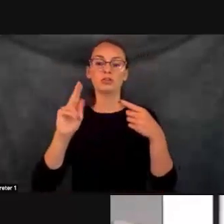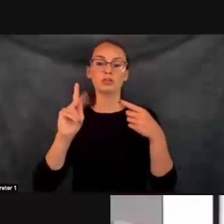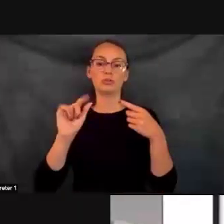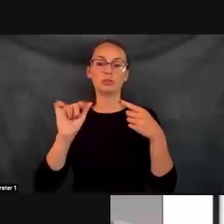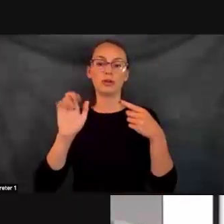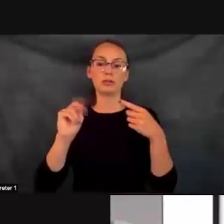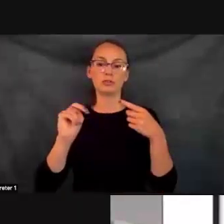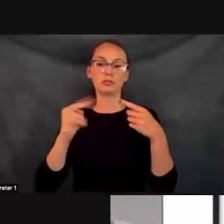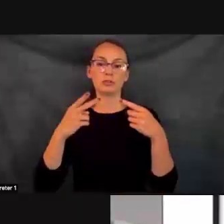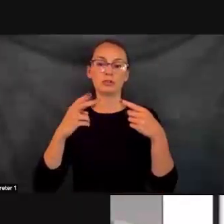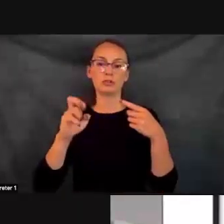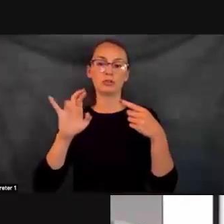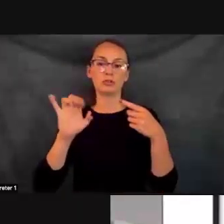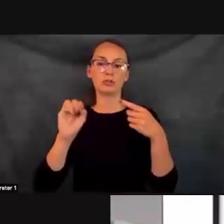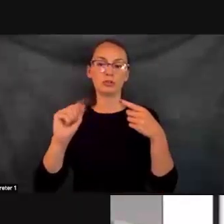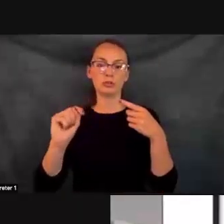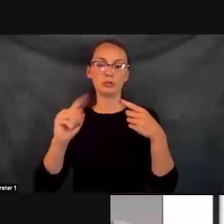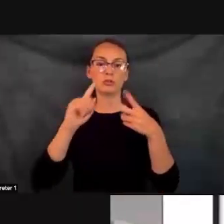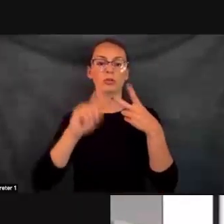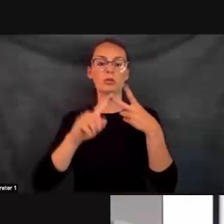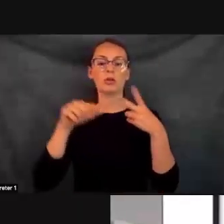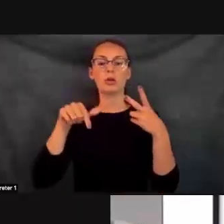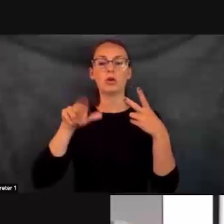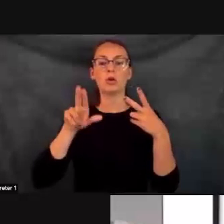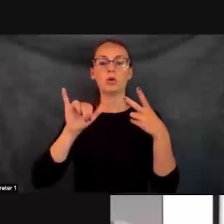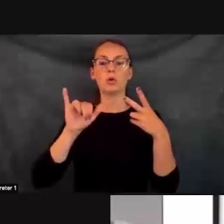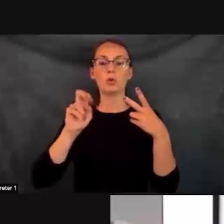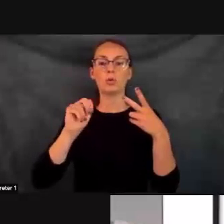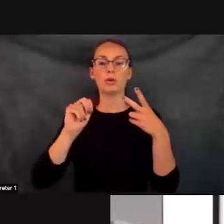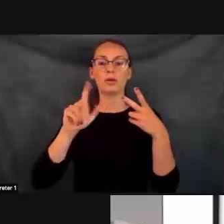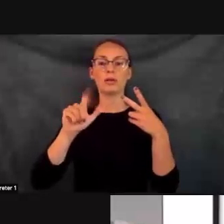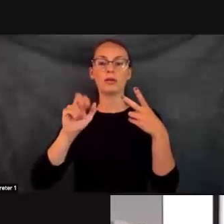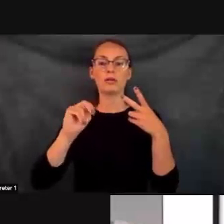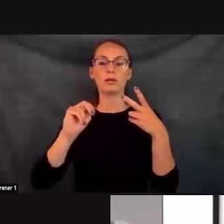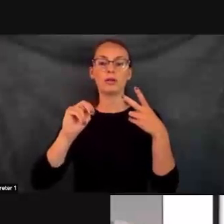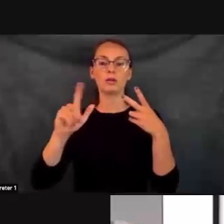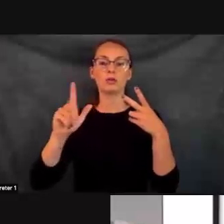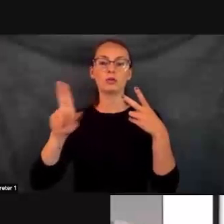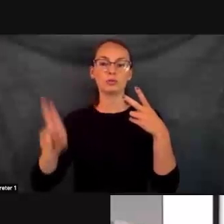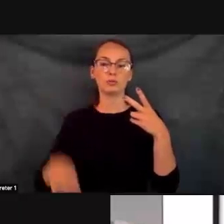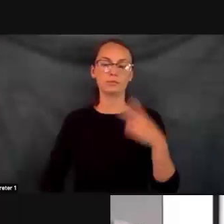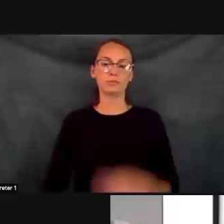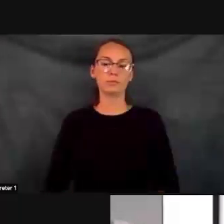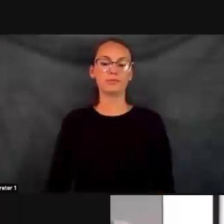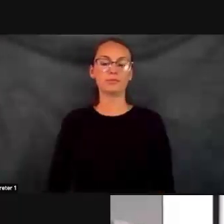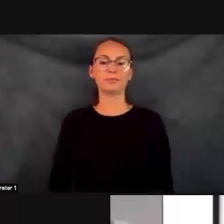tenemos Jackson Hurst y luego Qing Yang Lu.